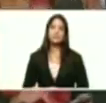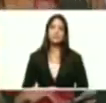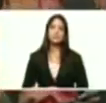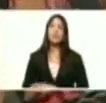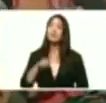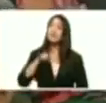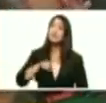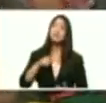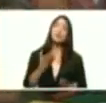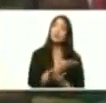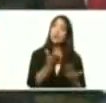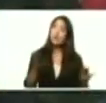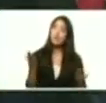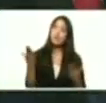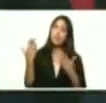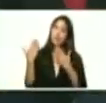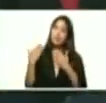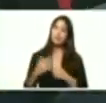Necesito el apoyo